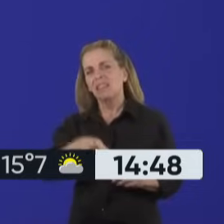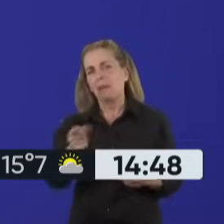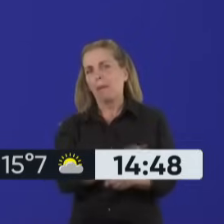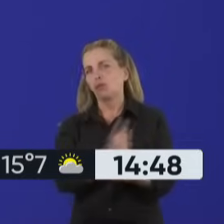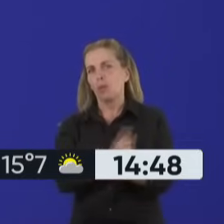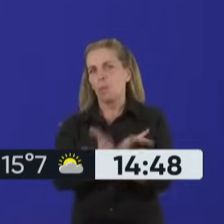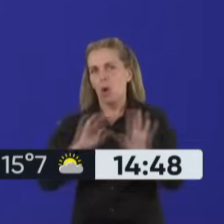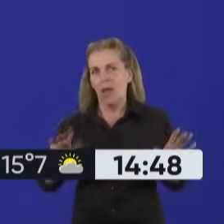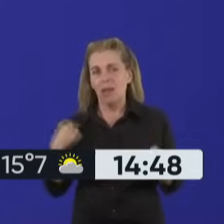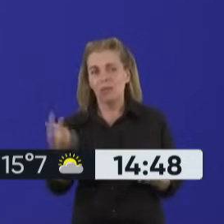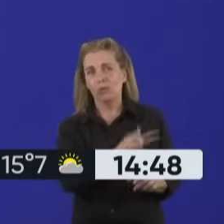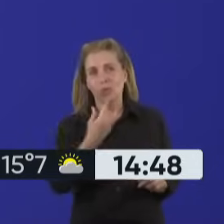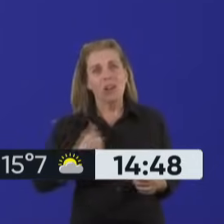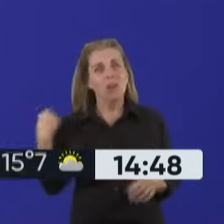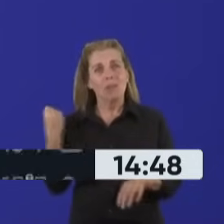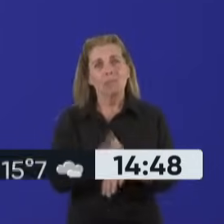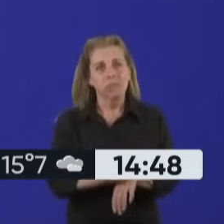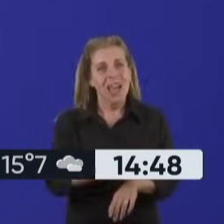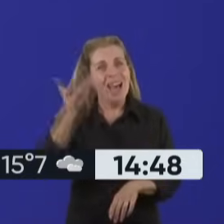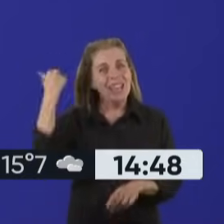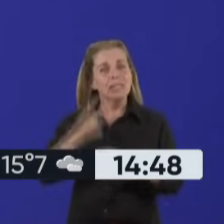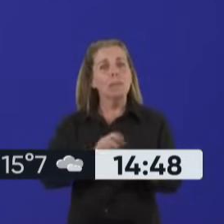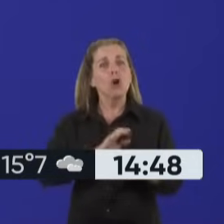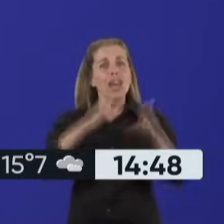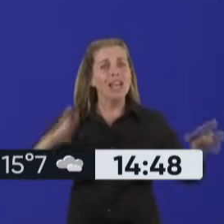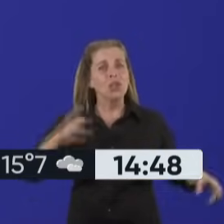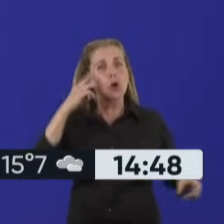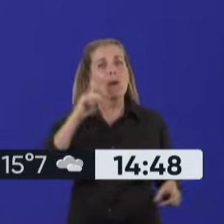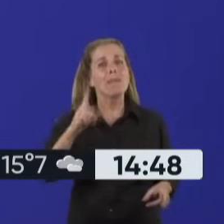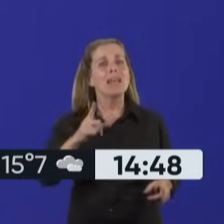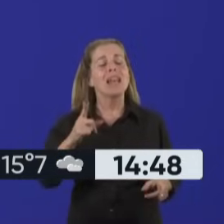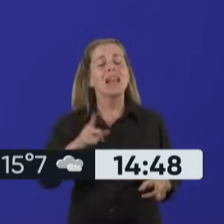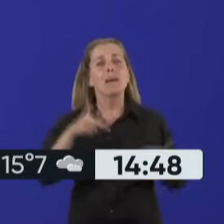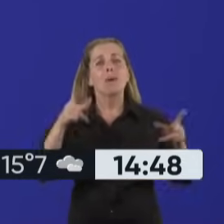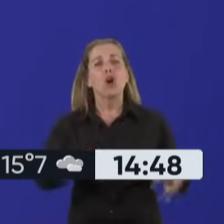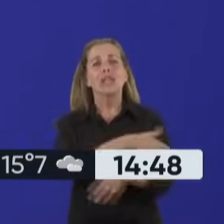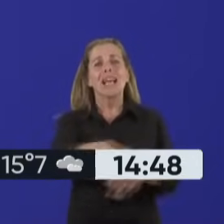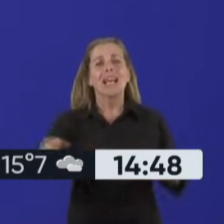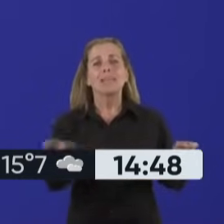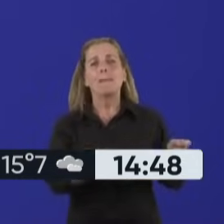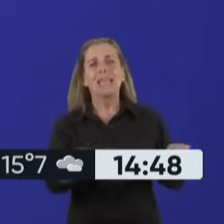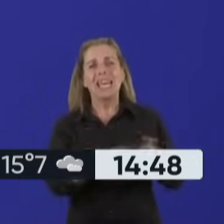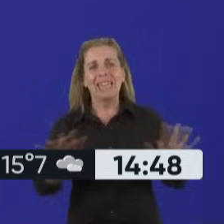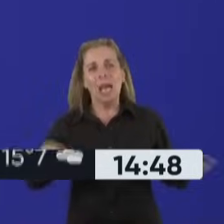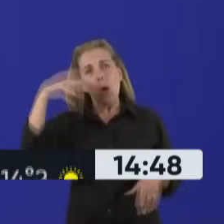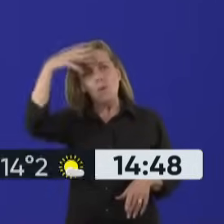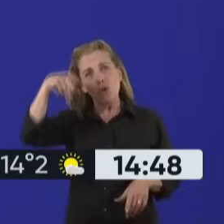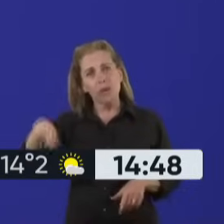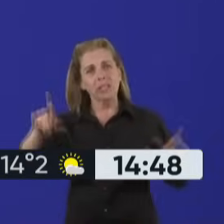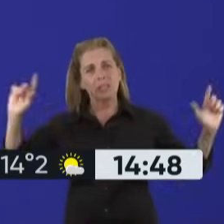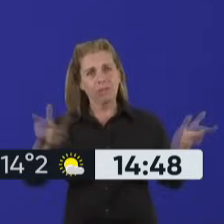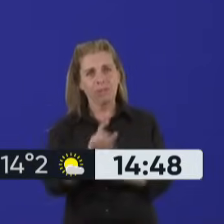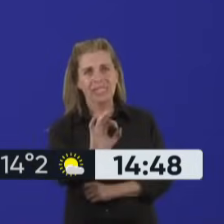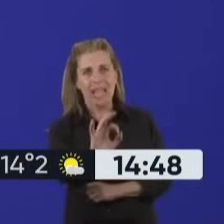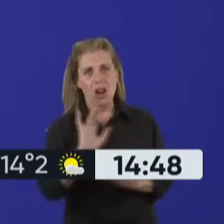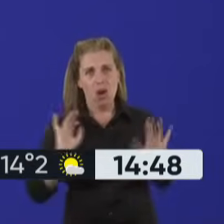llegamos había 9.000 piquetes por año. Bueno, la ministra Bullrich lo llevó a 0. O sea, con el